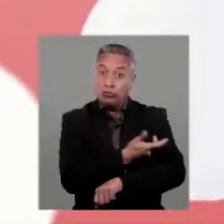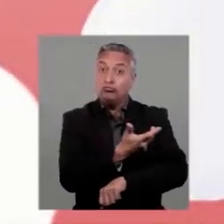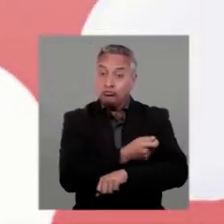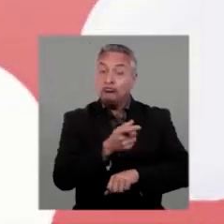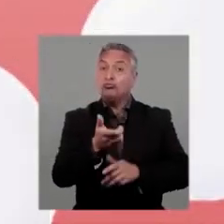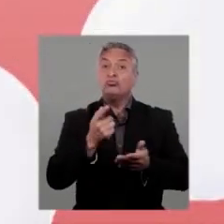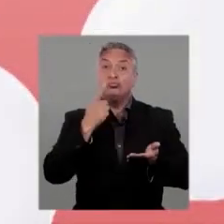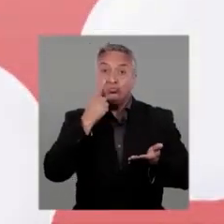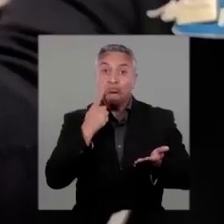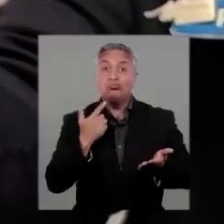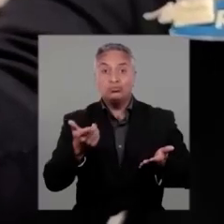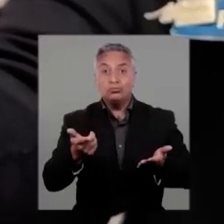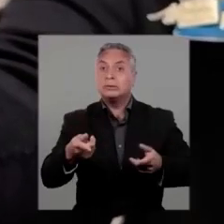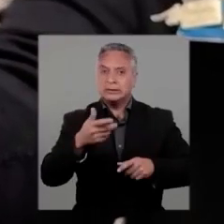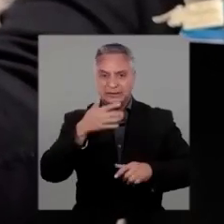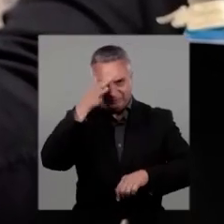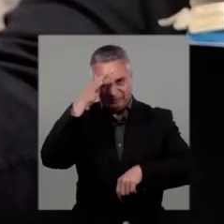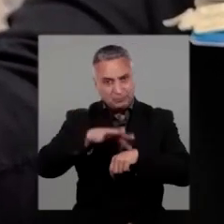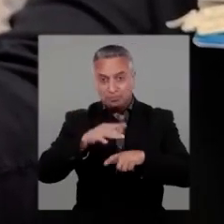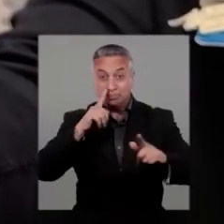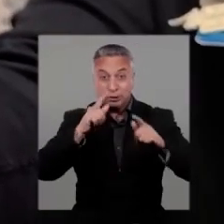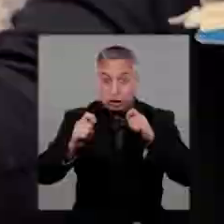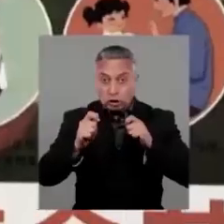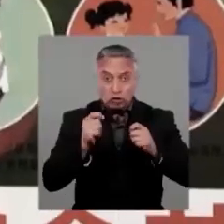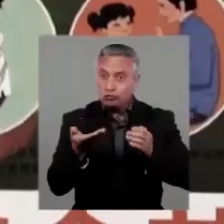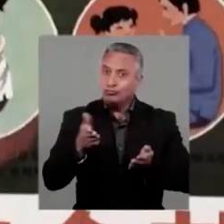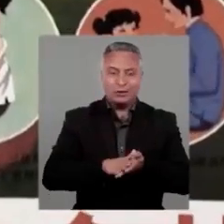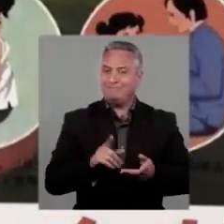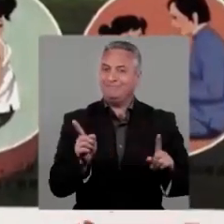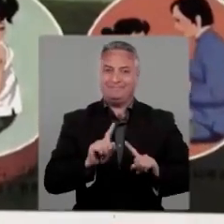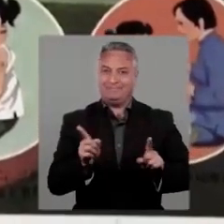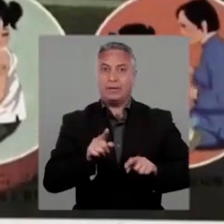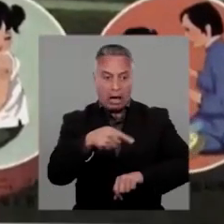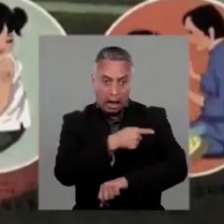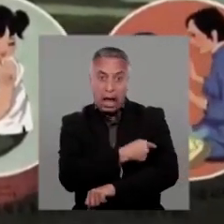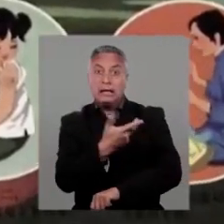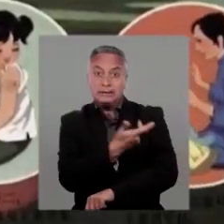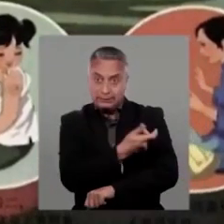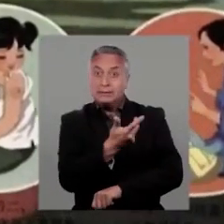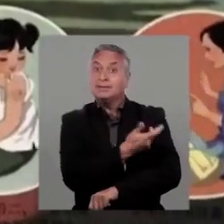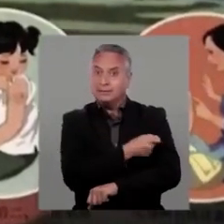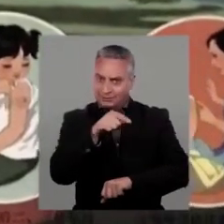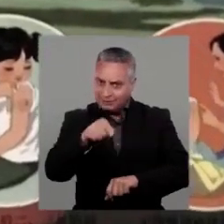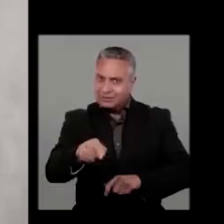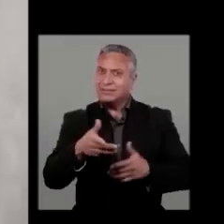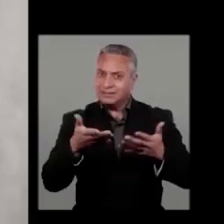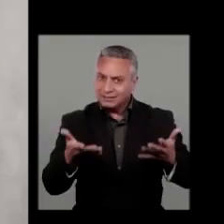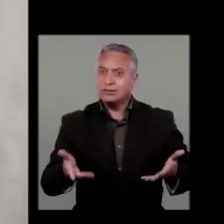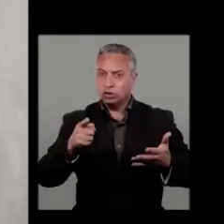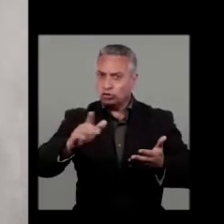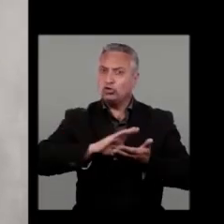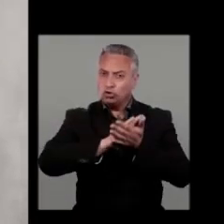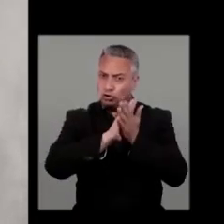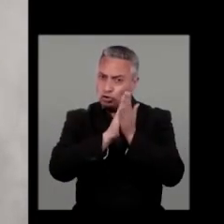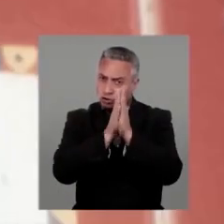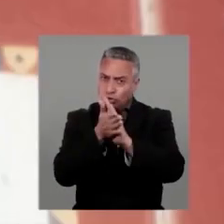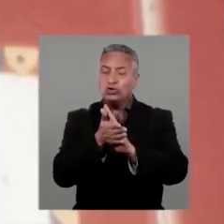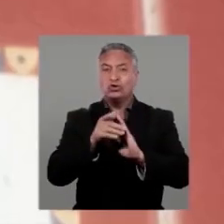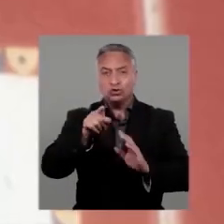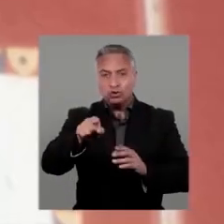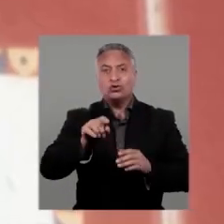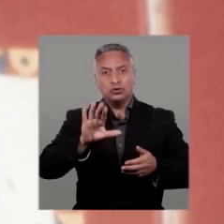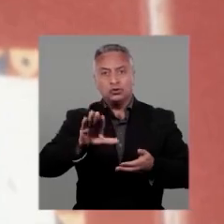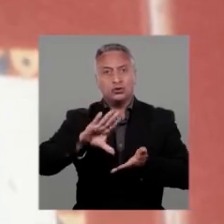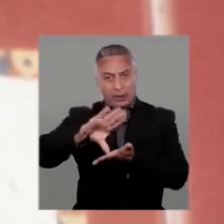que no será una enfermedad peligrosa ni mortal. El uso de las vacunas es de las pocas cosas en las que todos los países del mundo